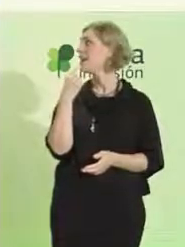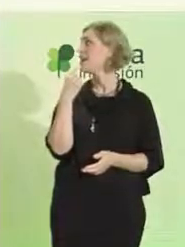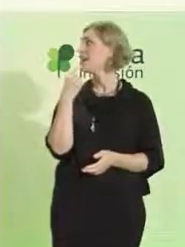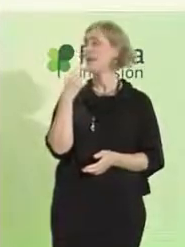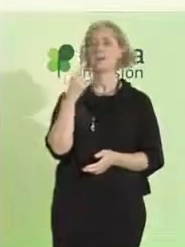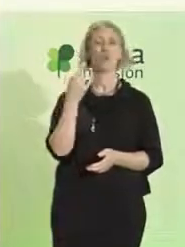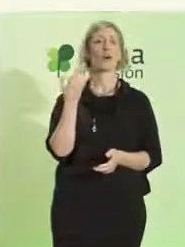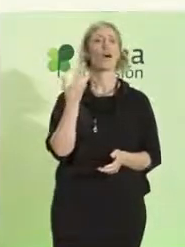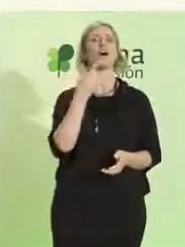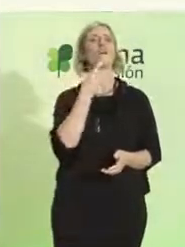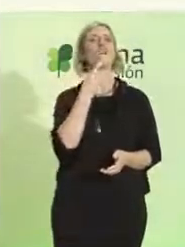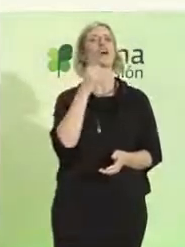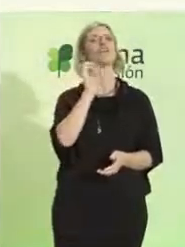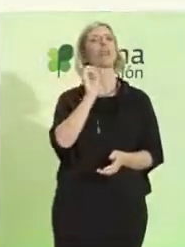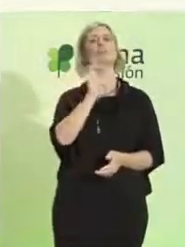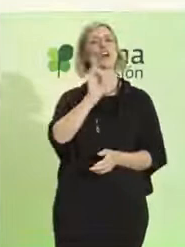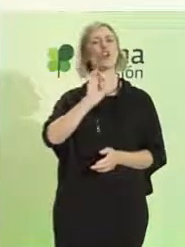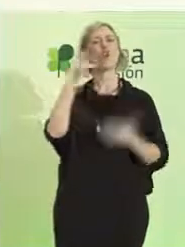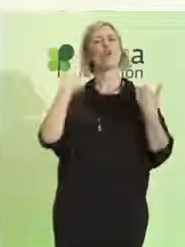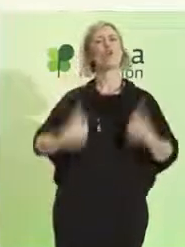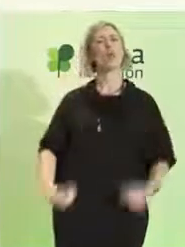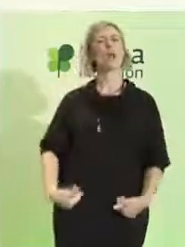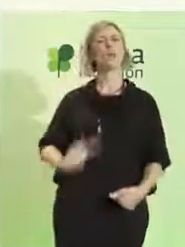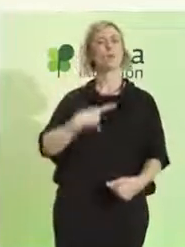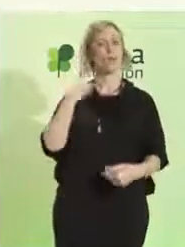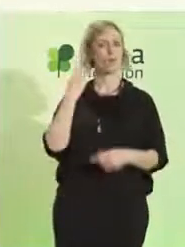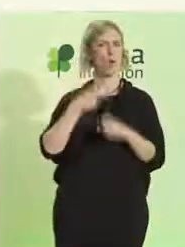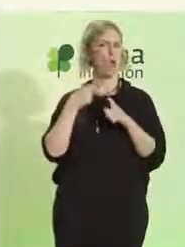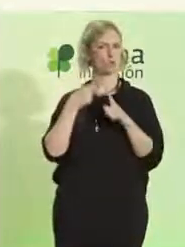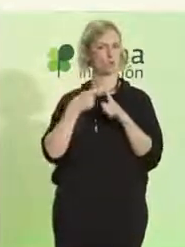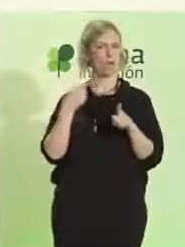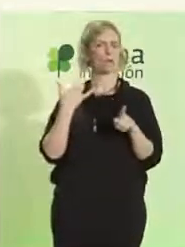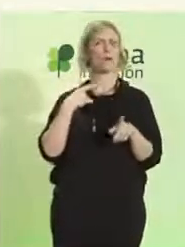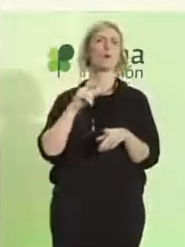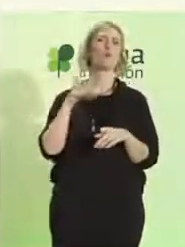el cuerpo. Y vamos a hacer un sonido bonito.